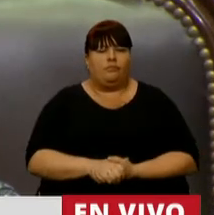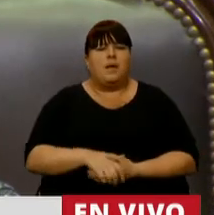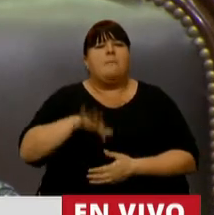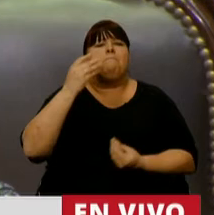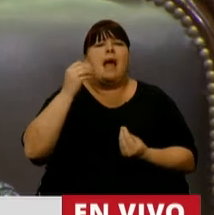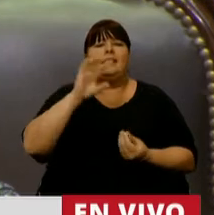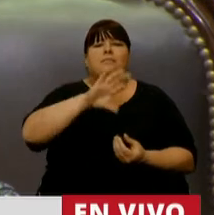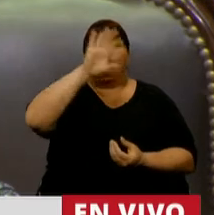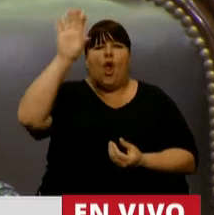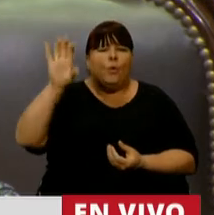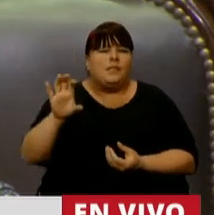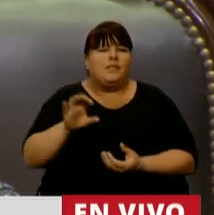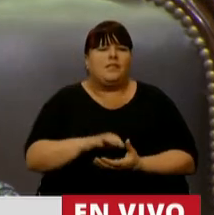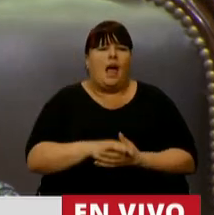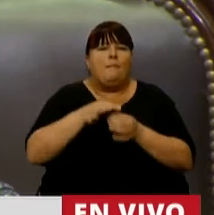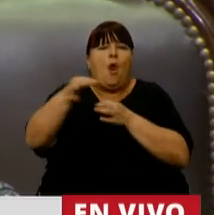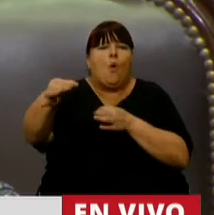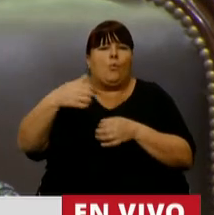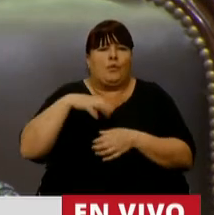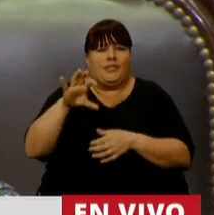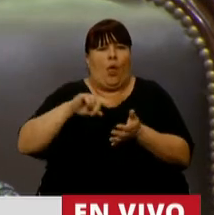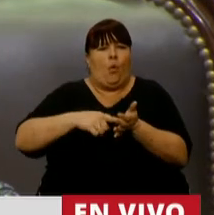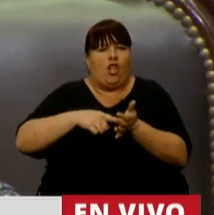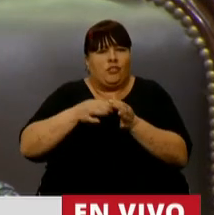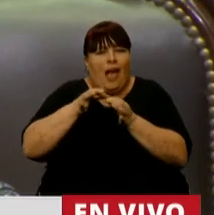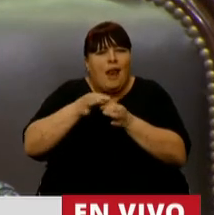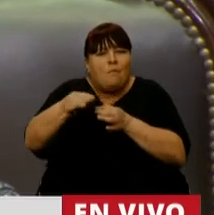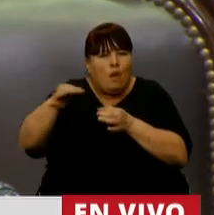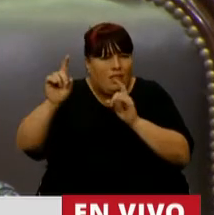puntualmente el interior de mi provincia de Buenos Aires,